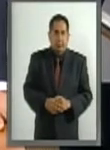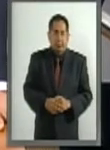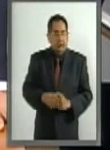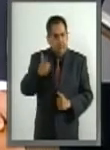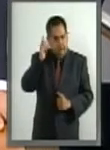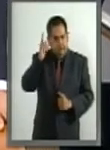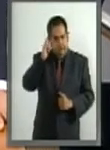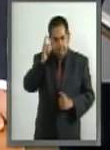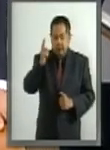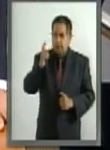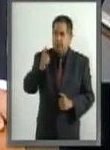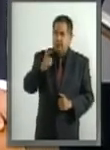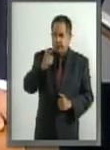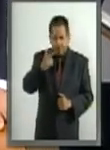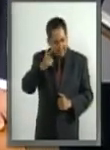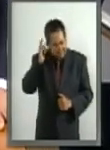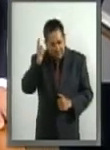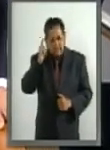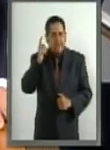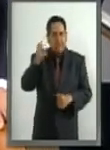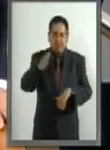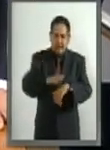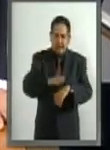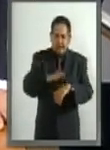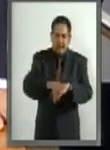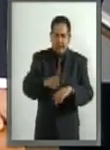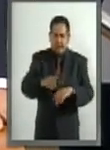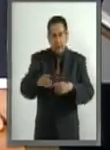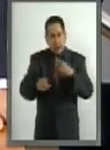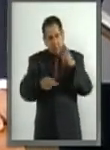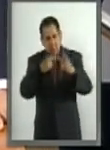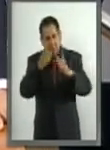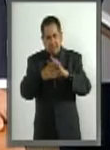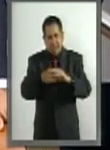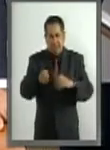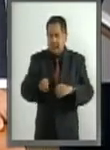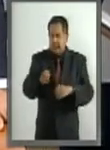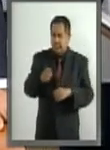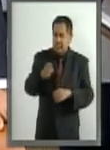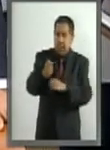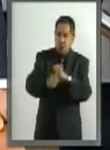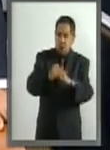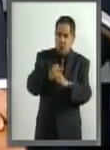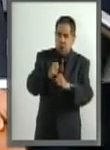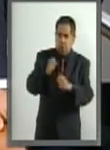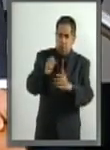Ojalá y en verdad sirva la narrativa de esta elección 2004